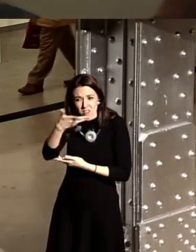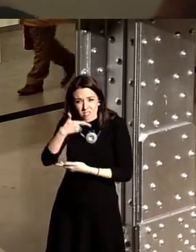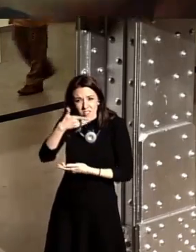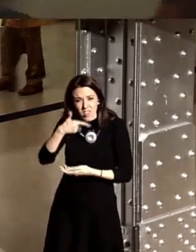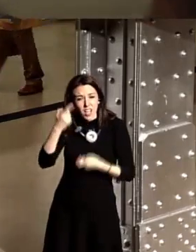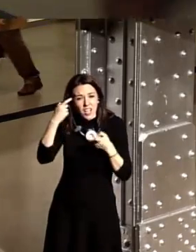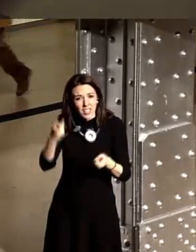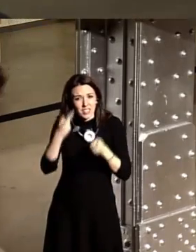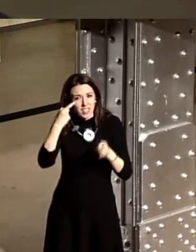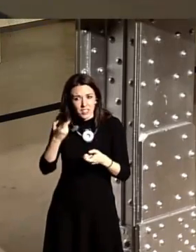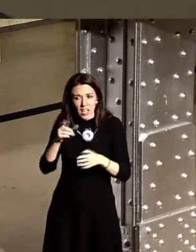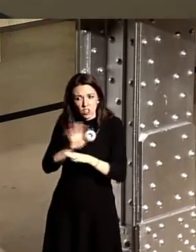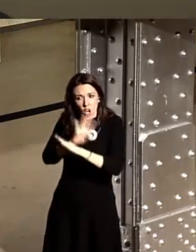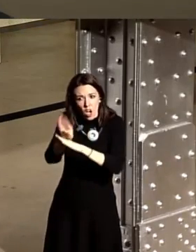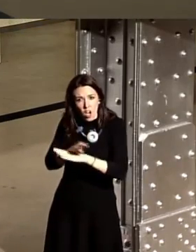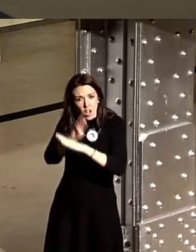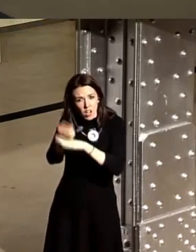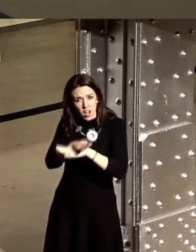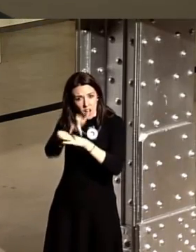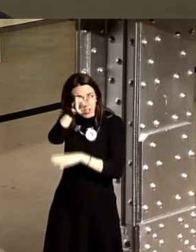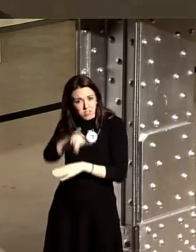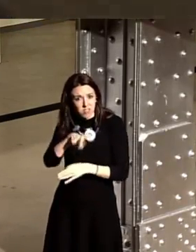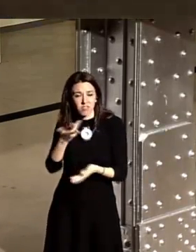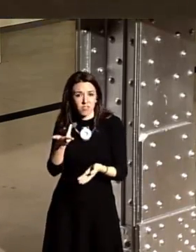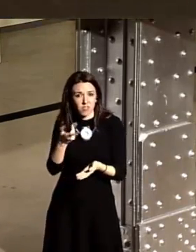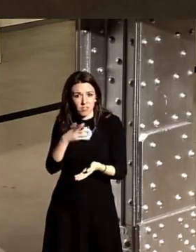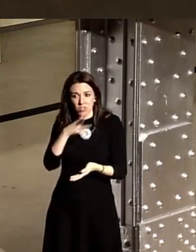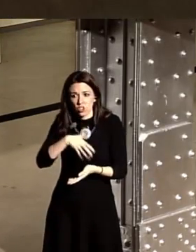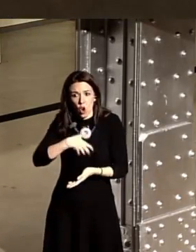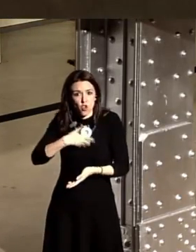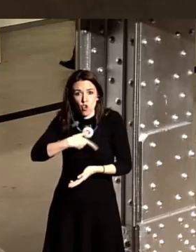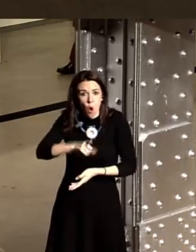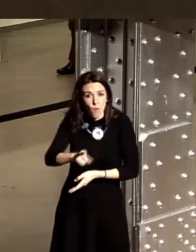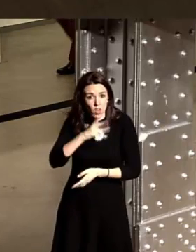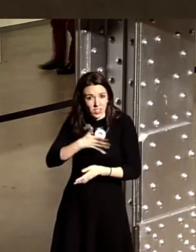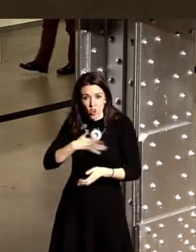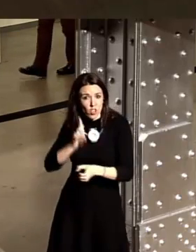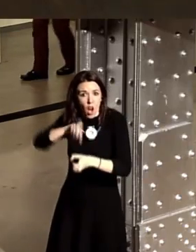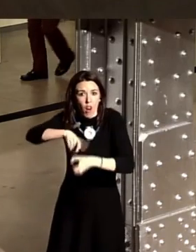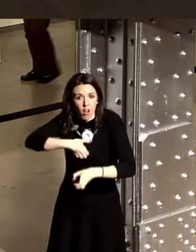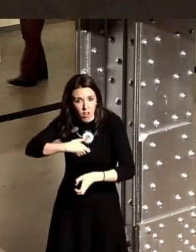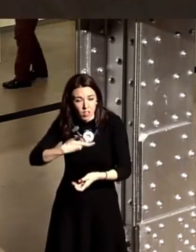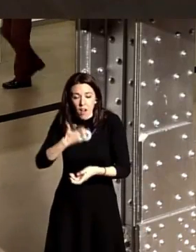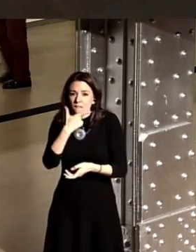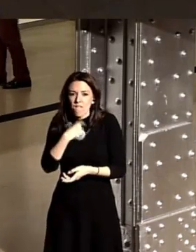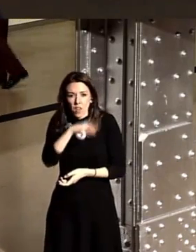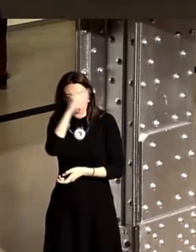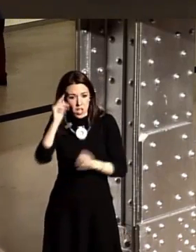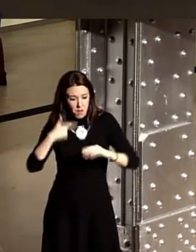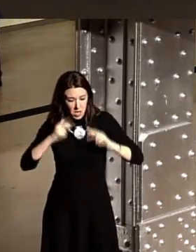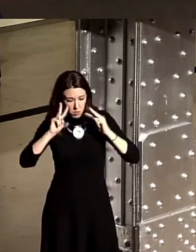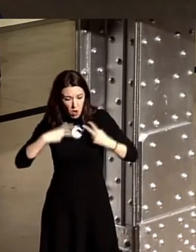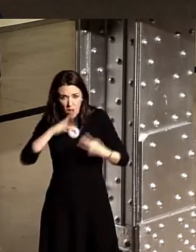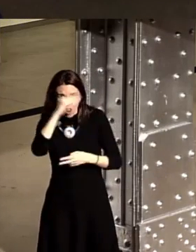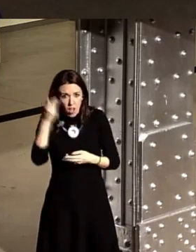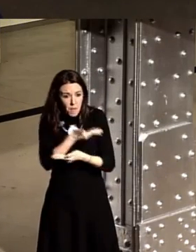intentando confortar o reconfortar a esas personas, que yo no moleste en ese momento. Así que realmente es muy sencillo olvidarme de mí mismo y tratar de que